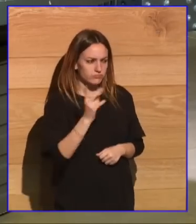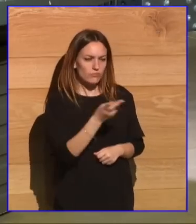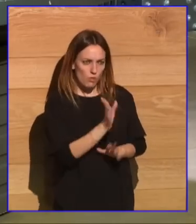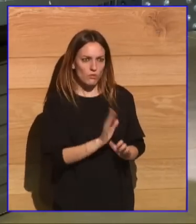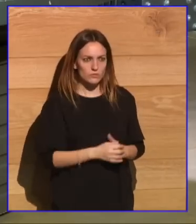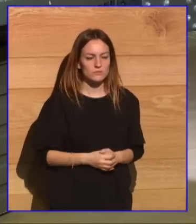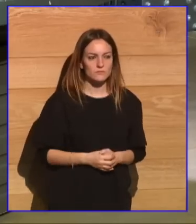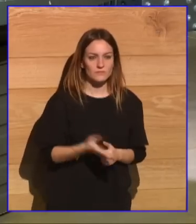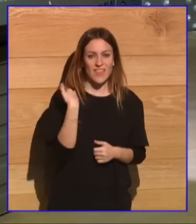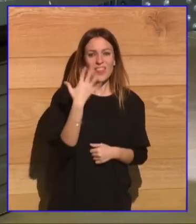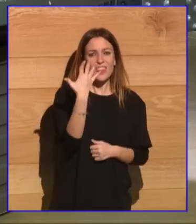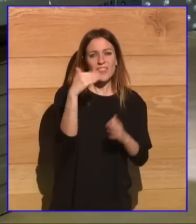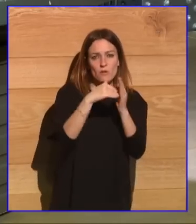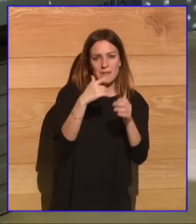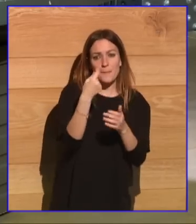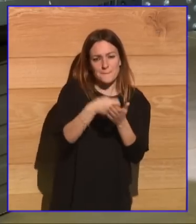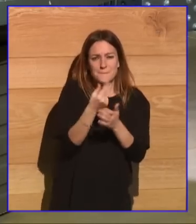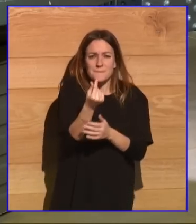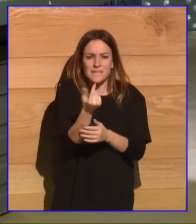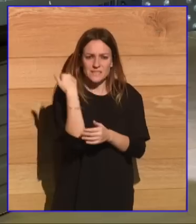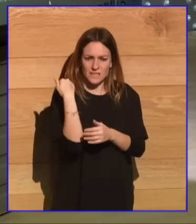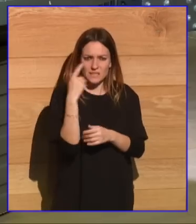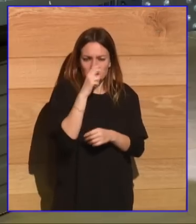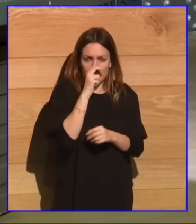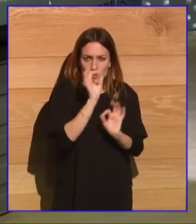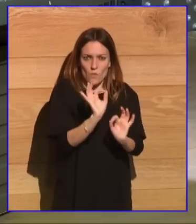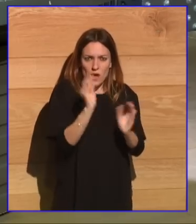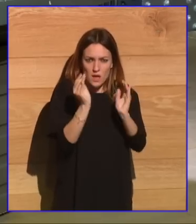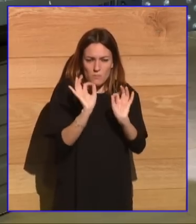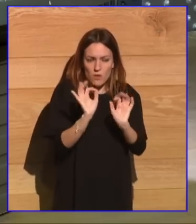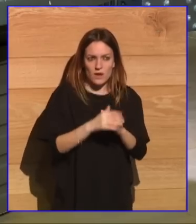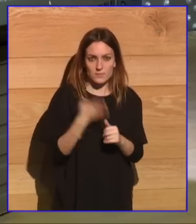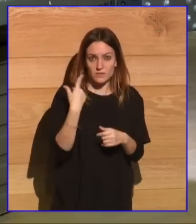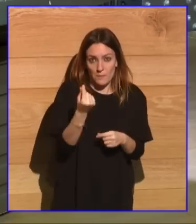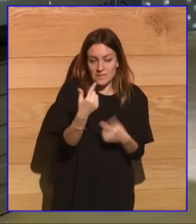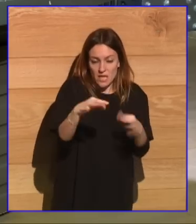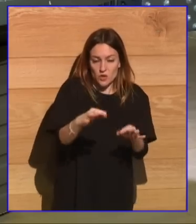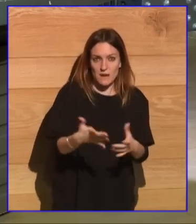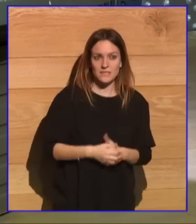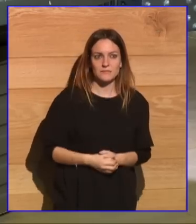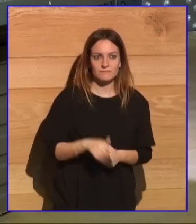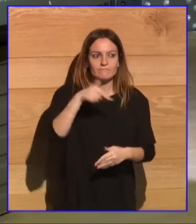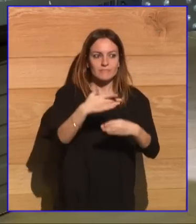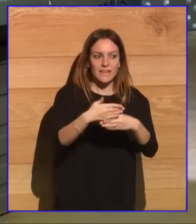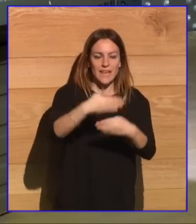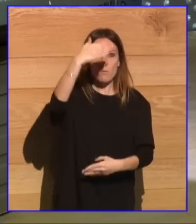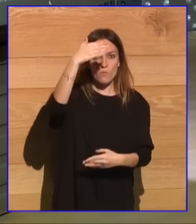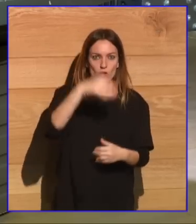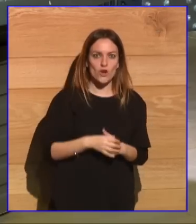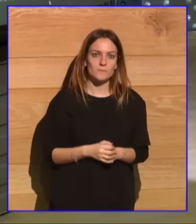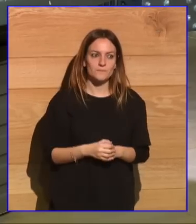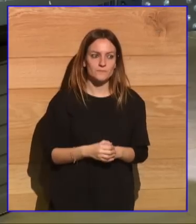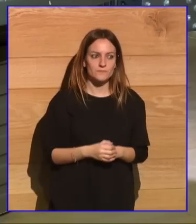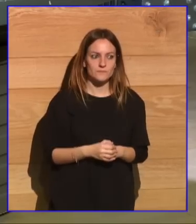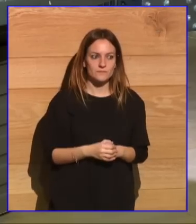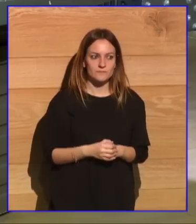5.000 pesetas de la época, de aquellas. Sí, de los antiguos, claro, de las normales. El muro. El